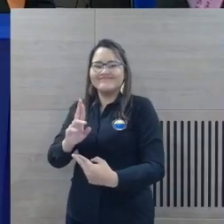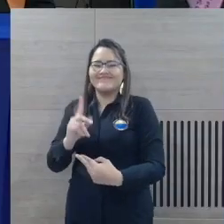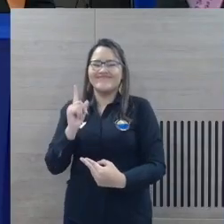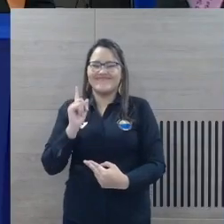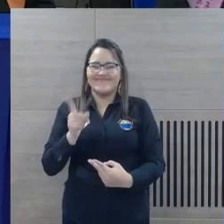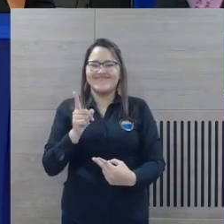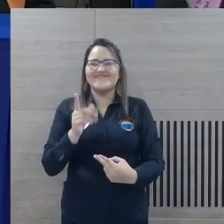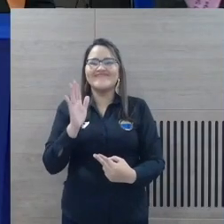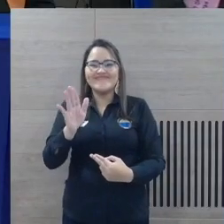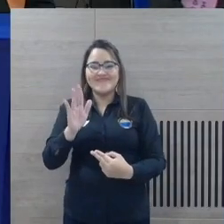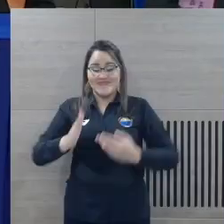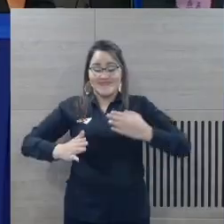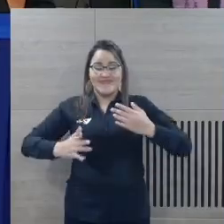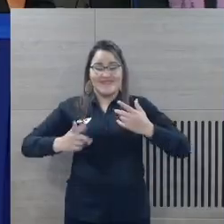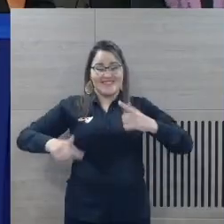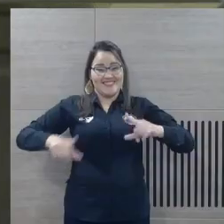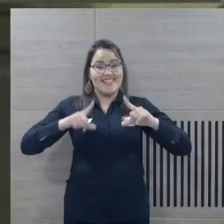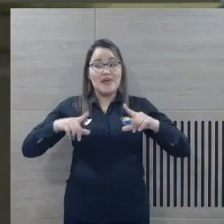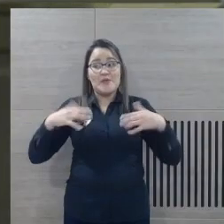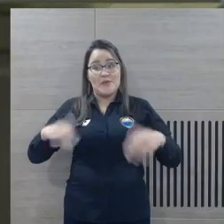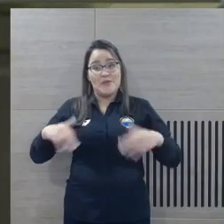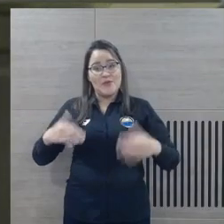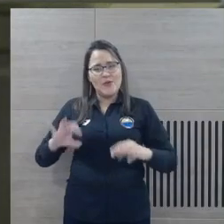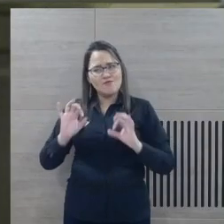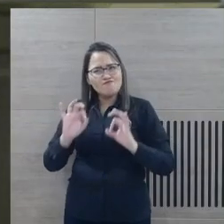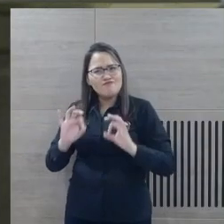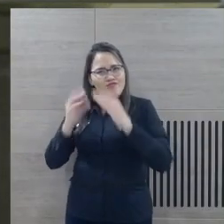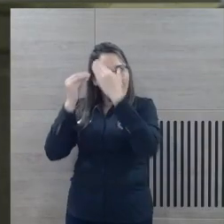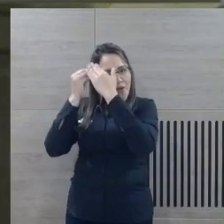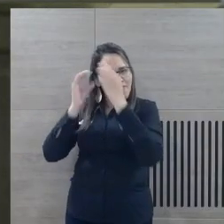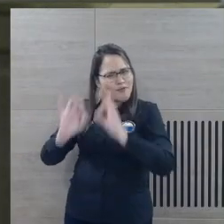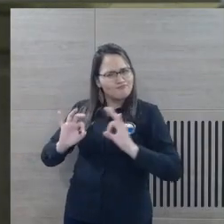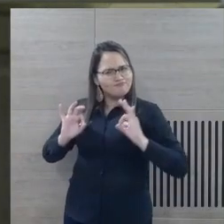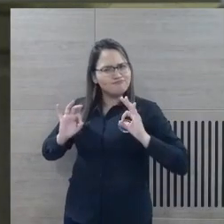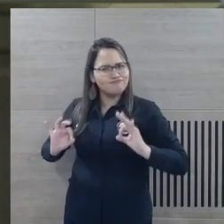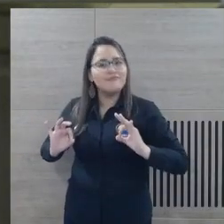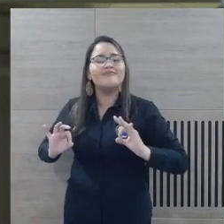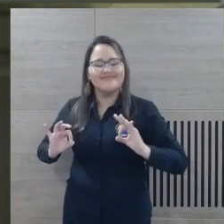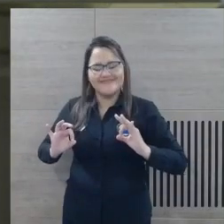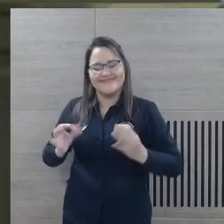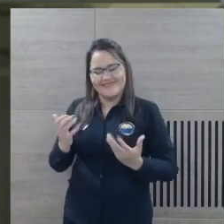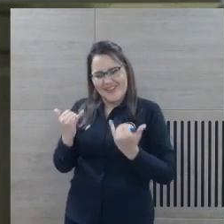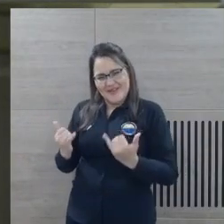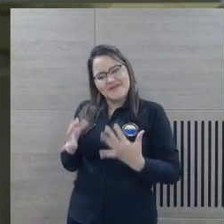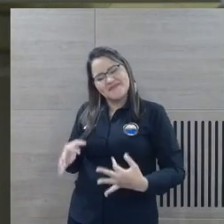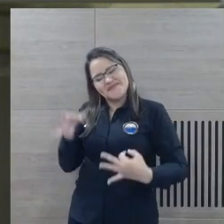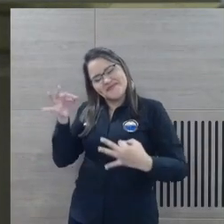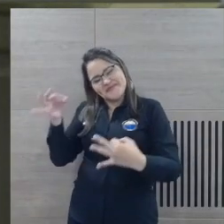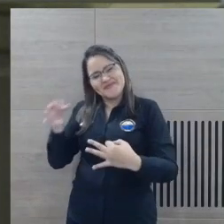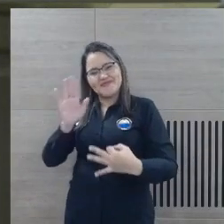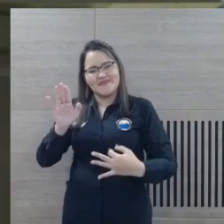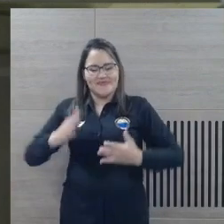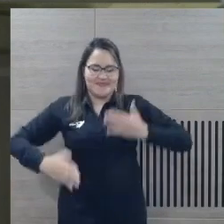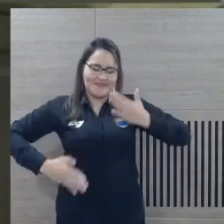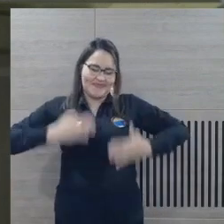académico y cumplen con los requisitos para ser acreedores de los reconocimientos a los mejores estudiantes de las pruebas Saber Pro.